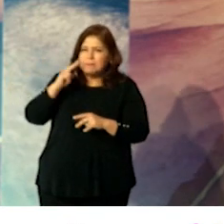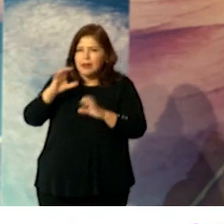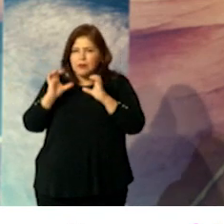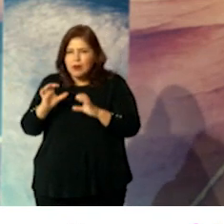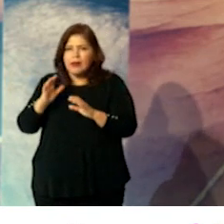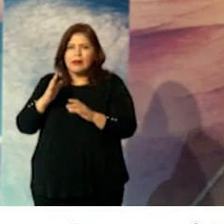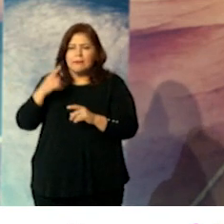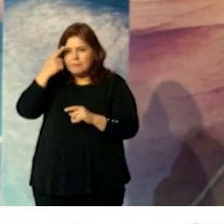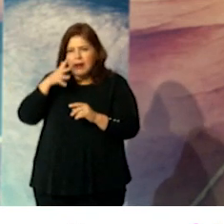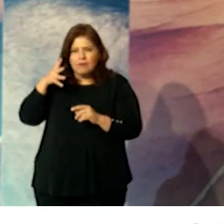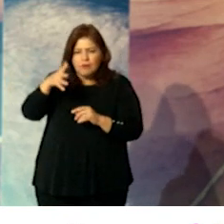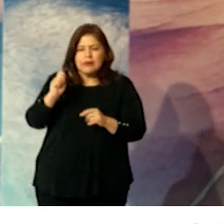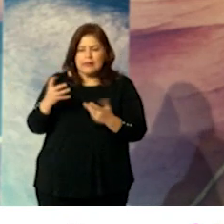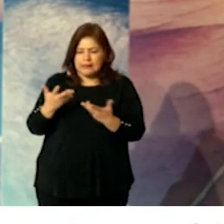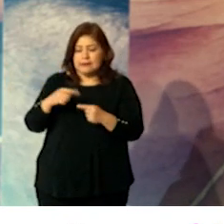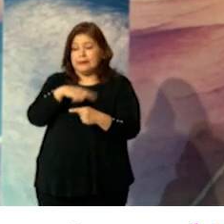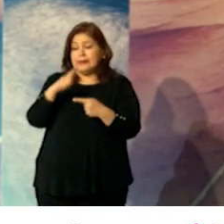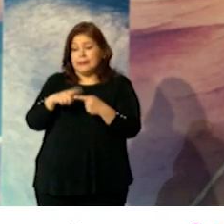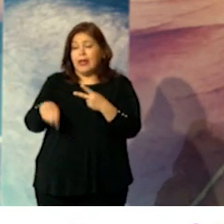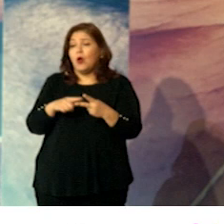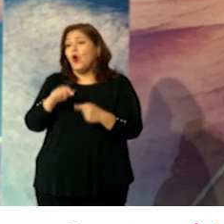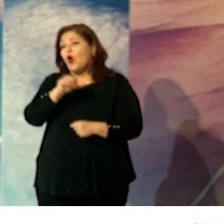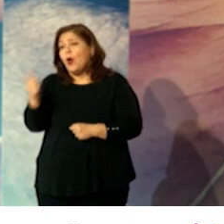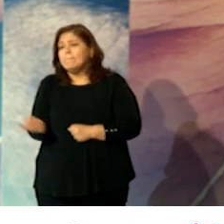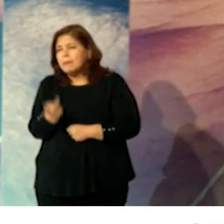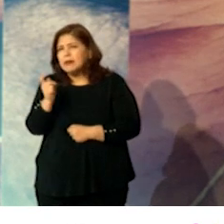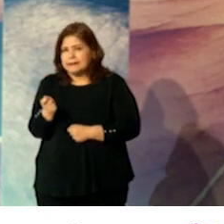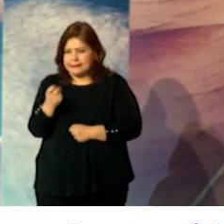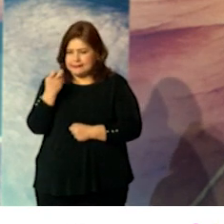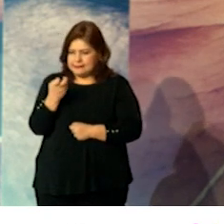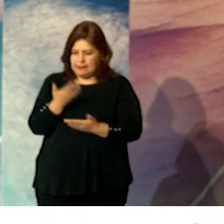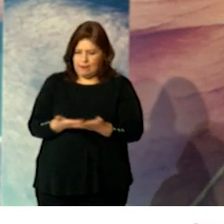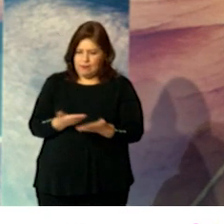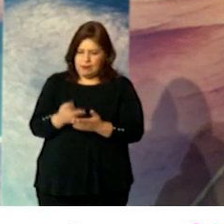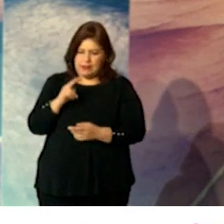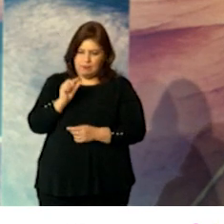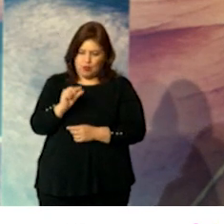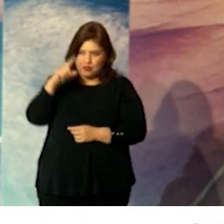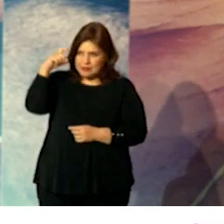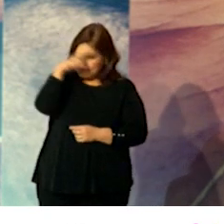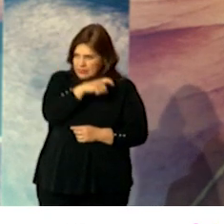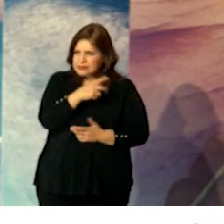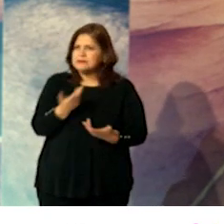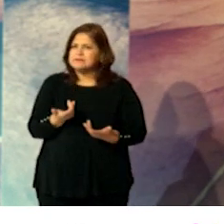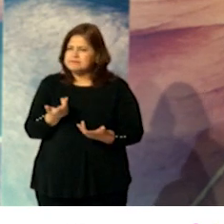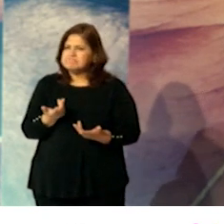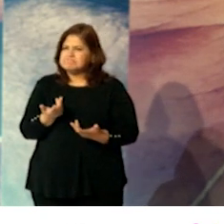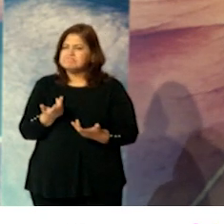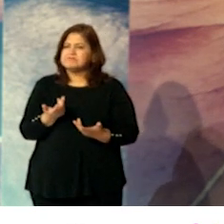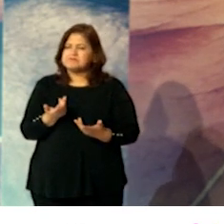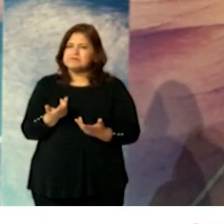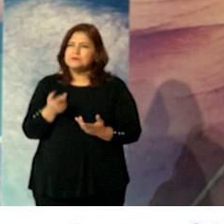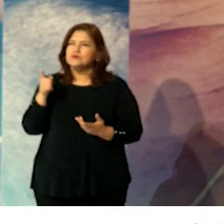que ir. Entonces, la siguiente pregunta es precisamente, frente a este panorama tan complejo, ¿cuáles son algunas